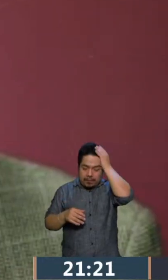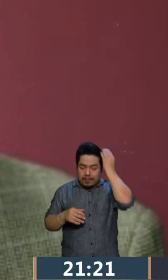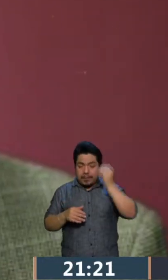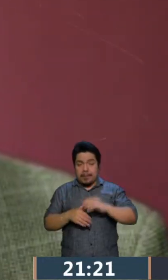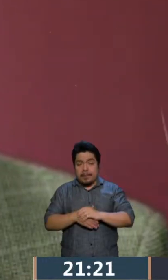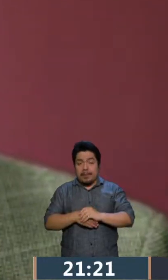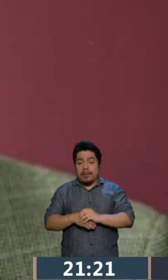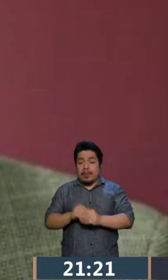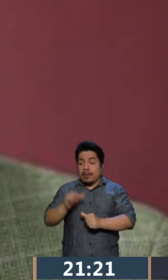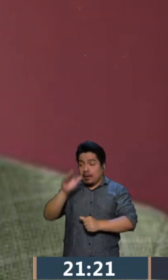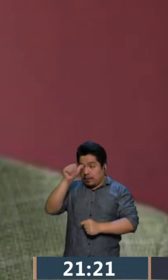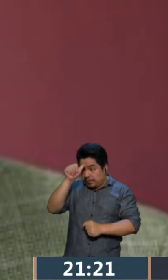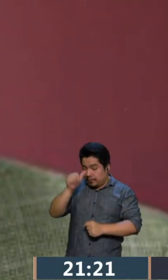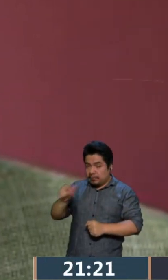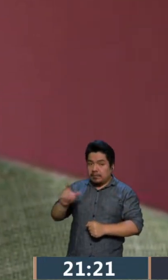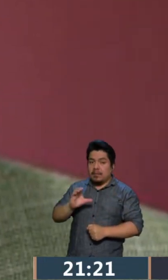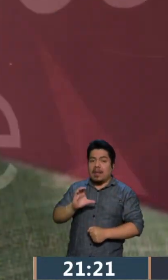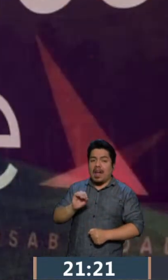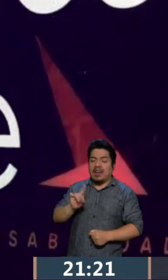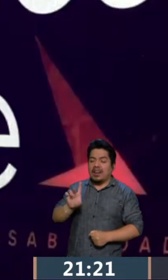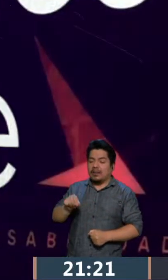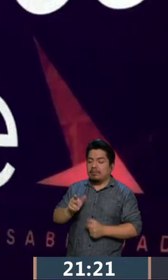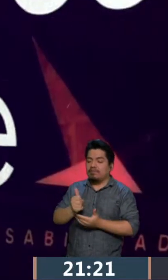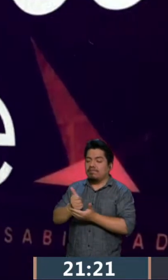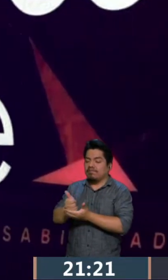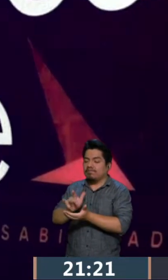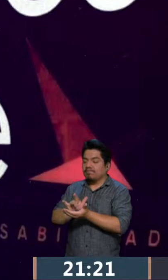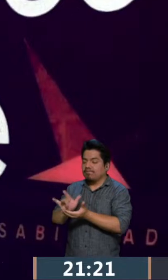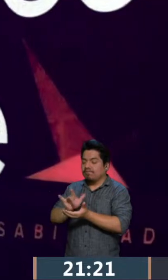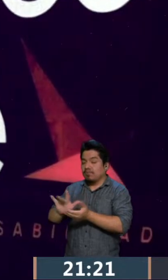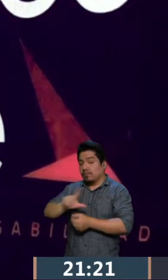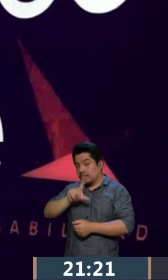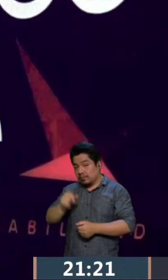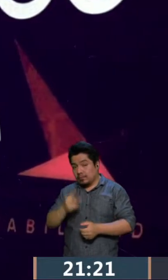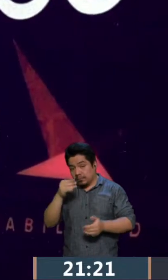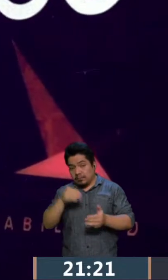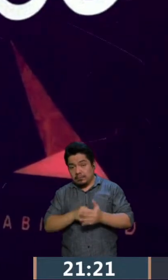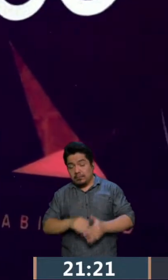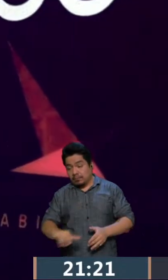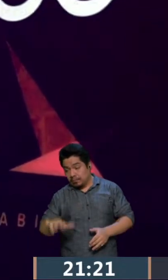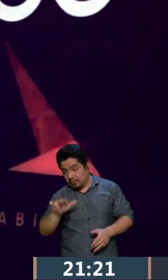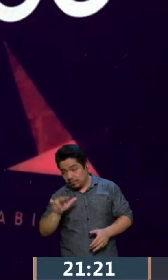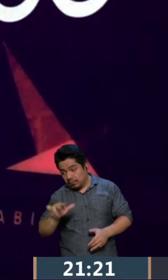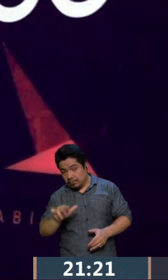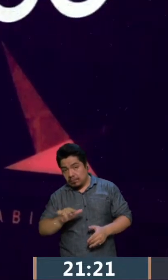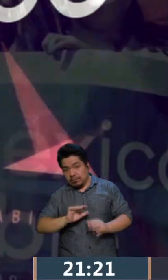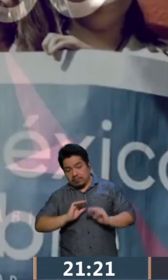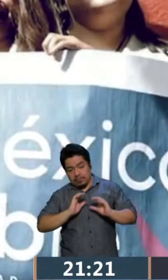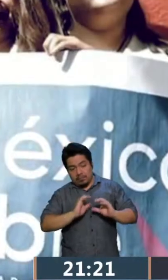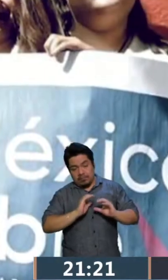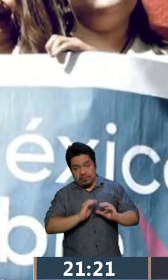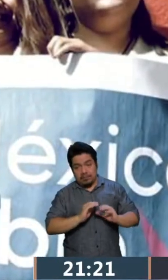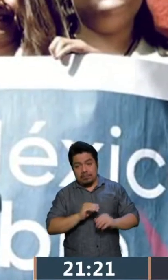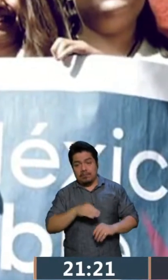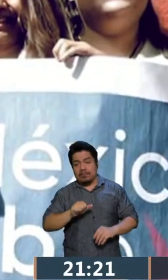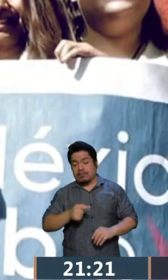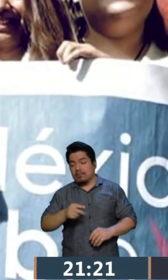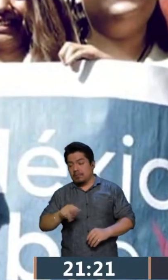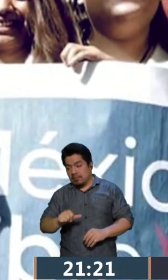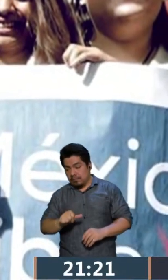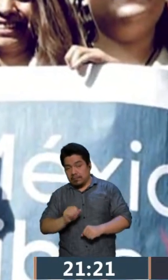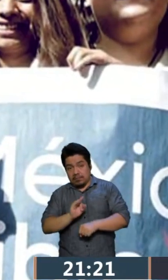El apoyo del calderonismo a Reyes Rodríguez Mondragón rindió frutos cuando en 2018 defendió el registro del partido de Calderón y Margarita